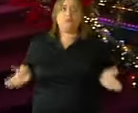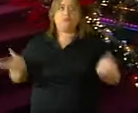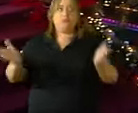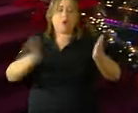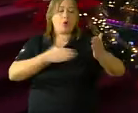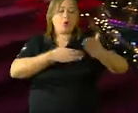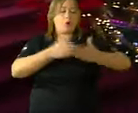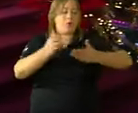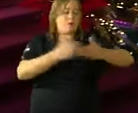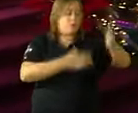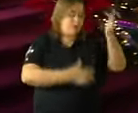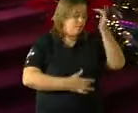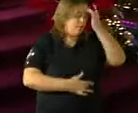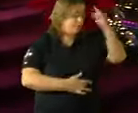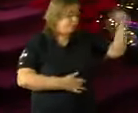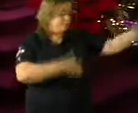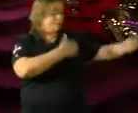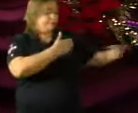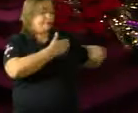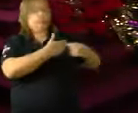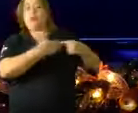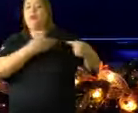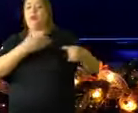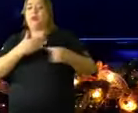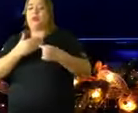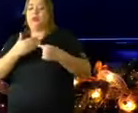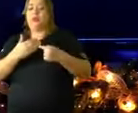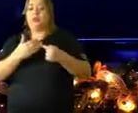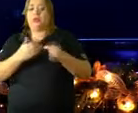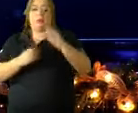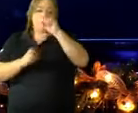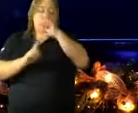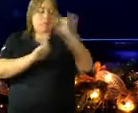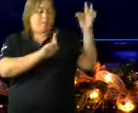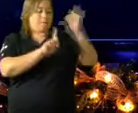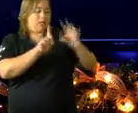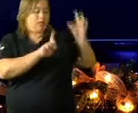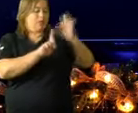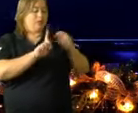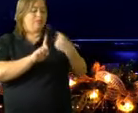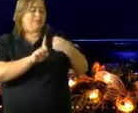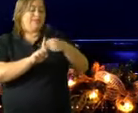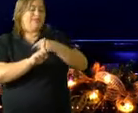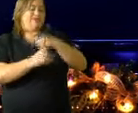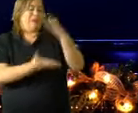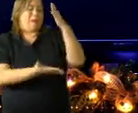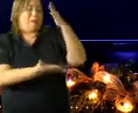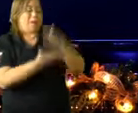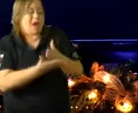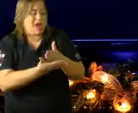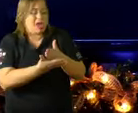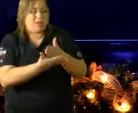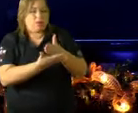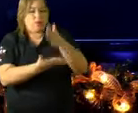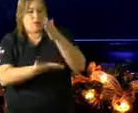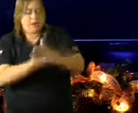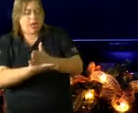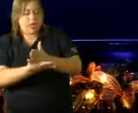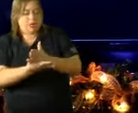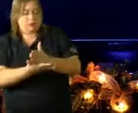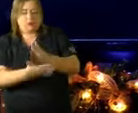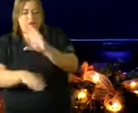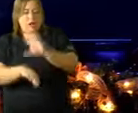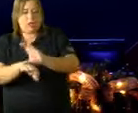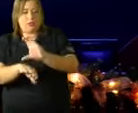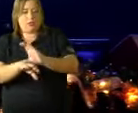ni la espada, ni la persecución, ni las mentiras van a detener la iglesia de Cristo. Van a detener la iglesia de